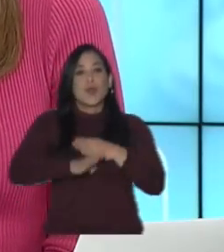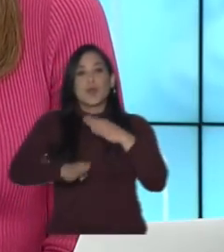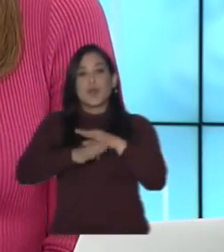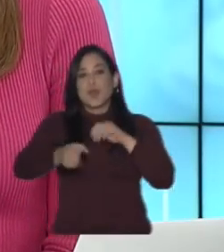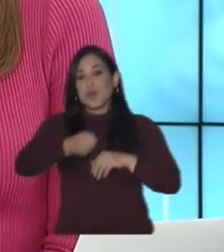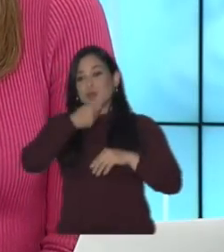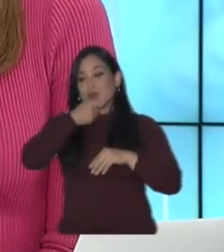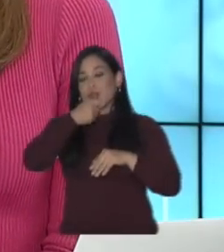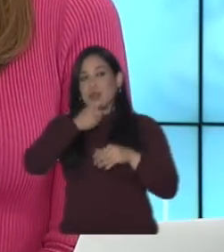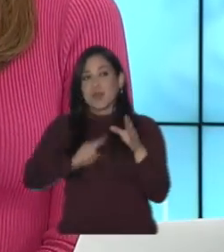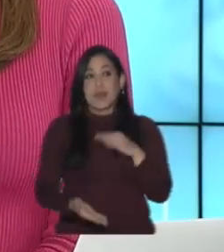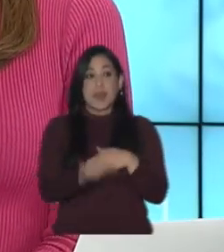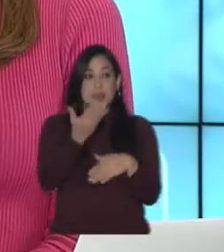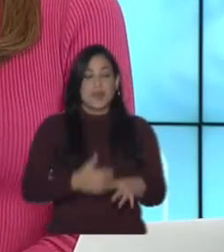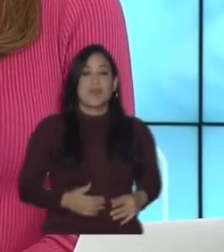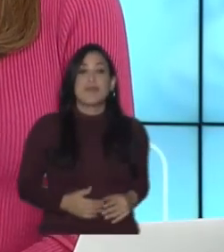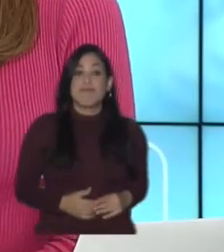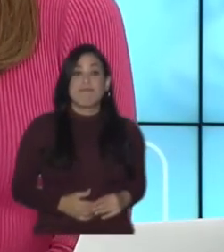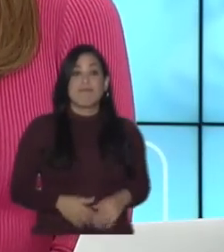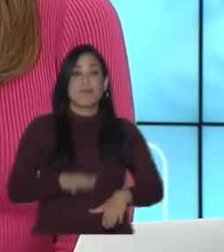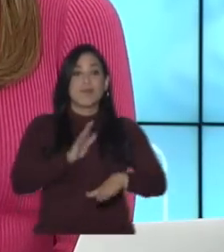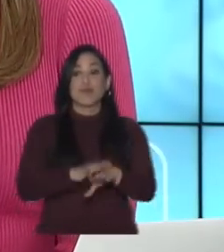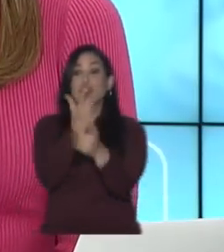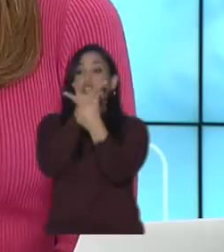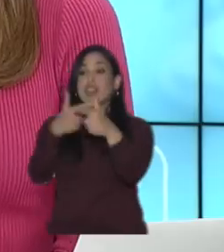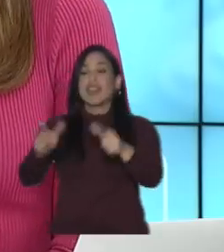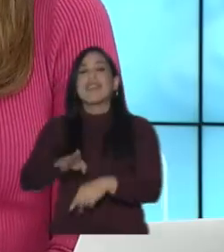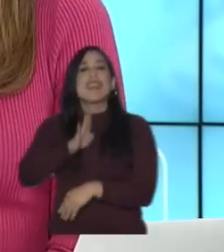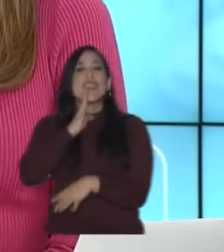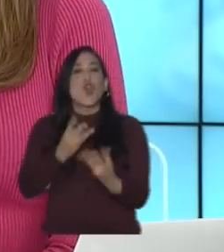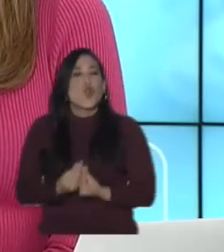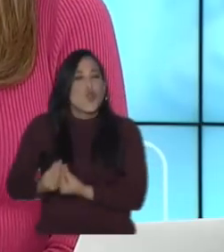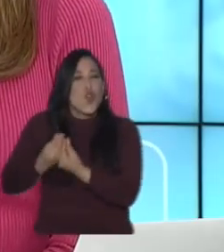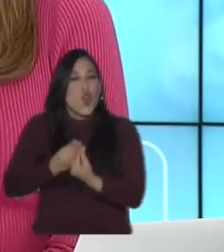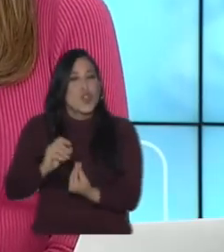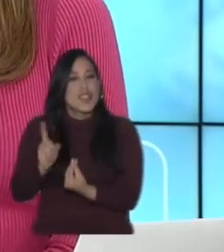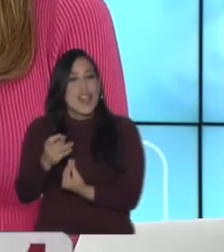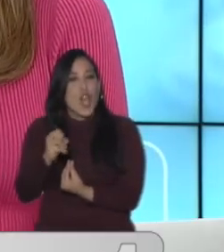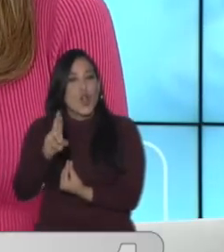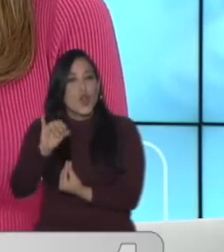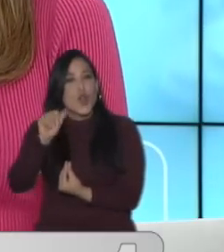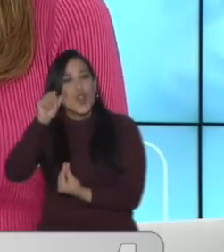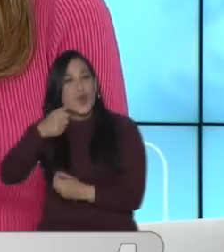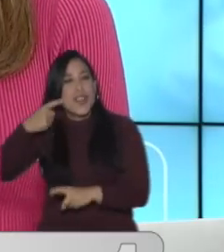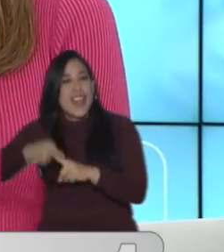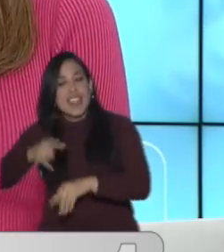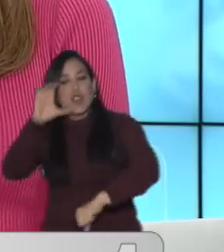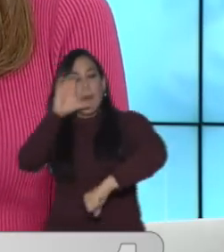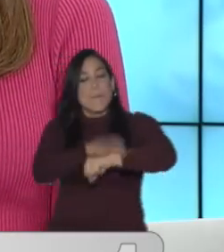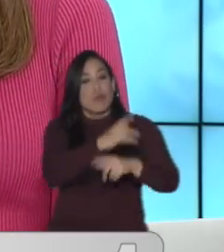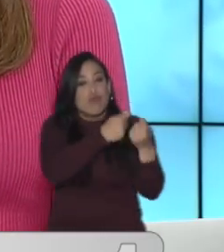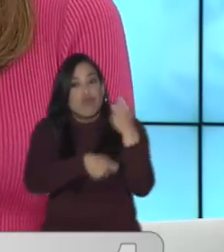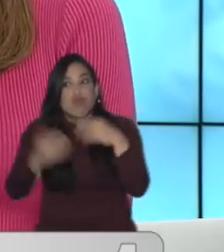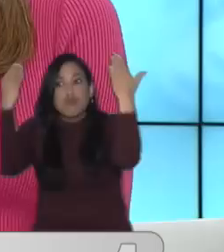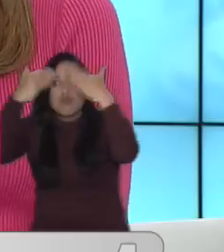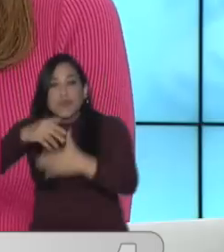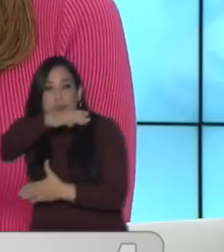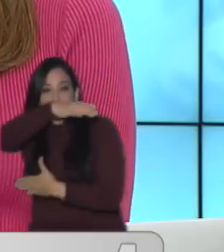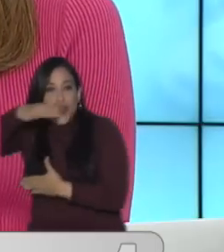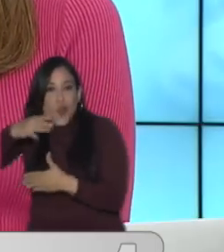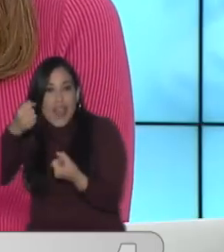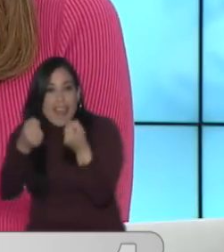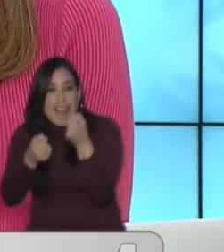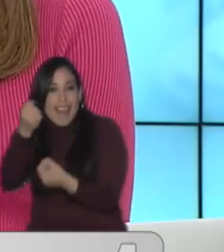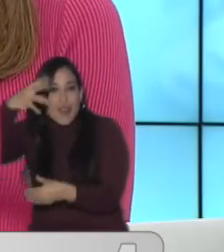Seguimos en Noticentro 1 CMI. En libertad quedó la concejal Gloria Estrada, capturada por transportar droga en su